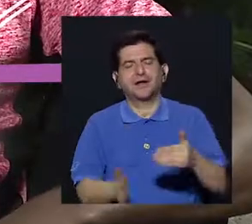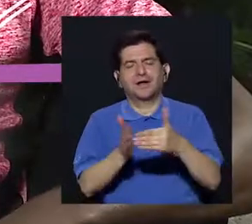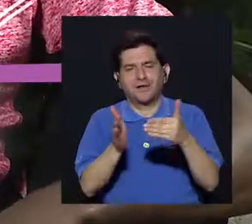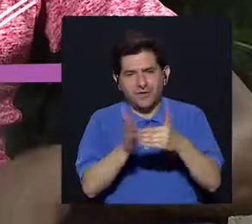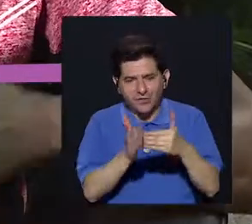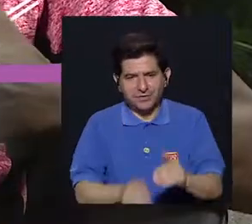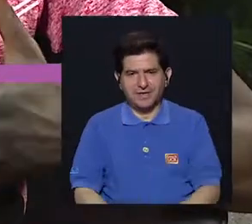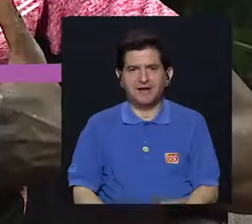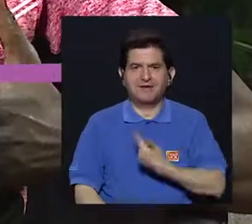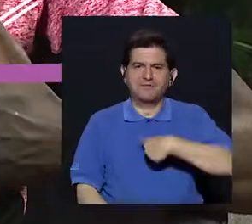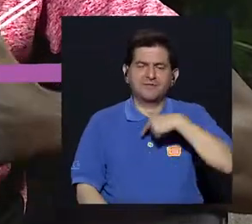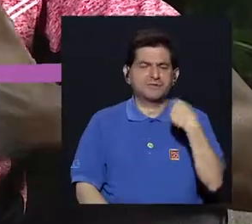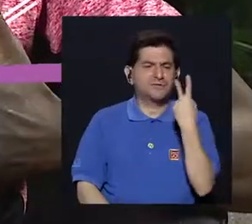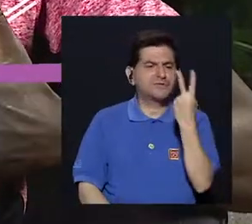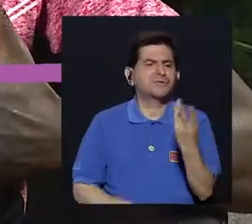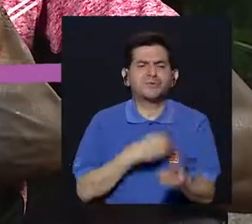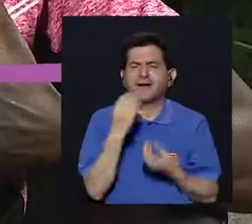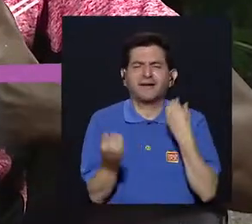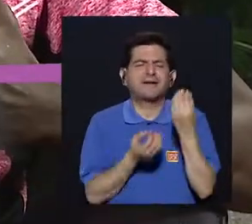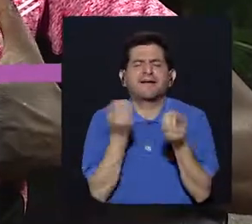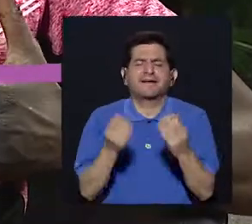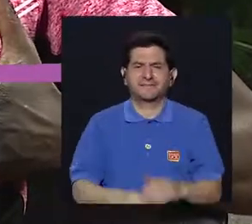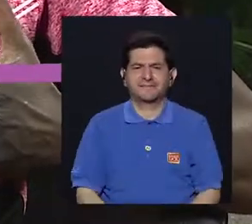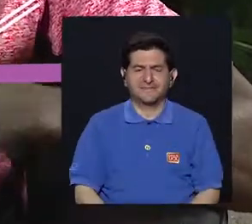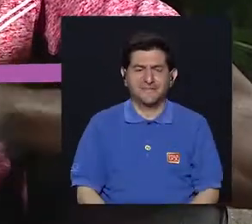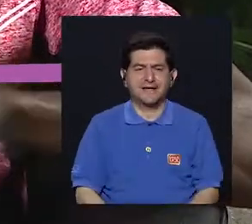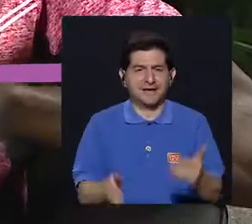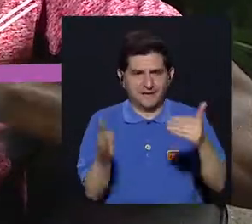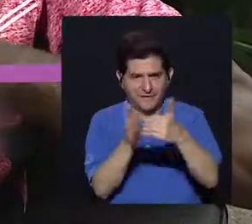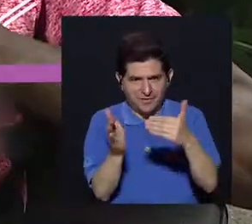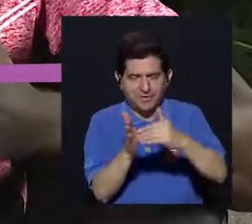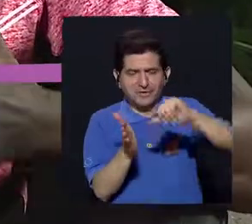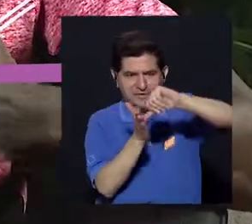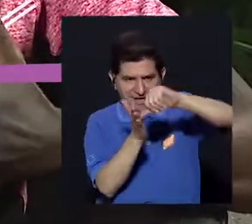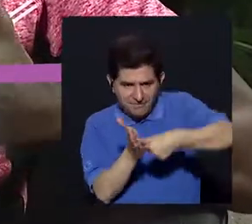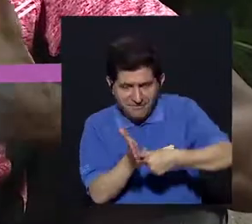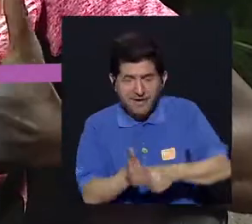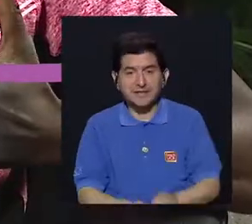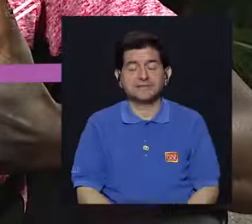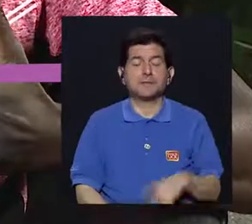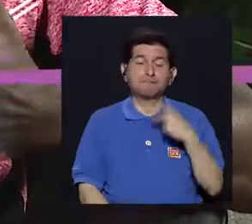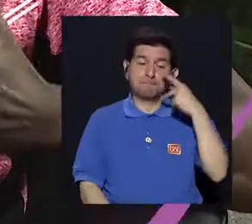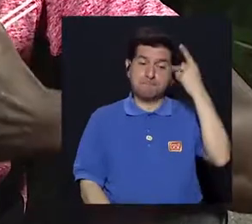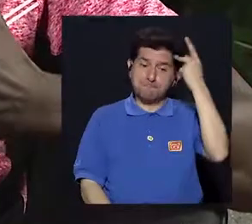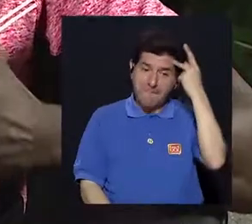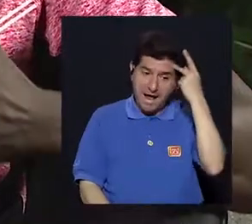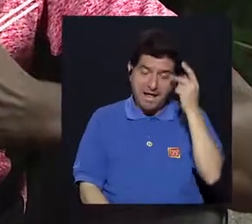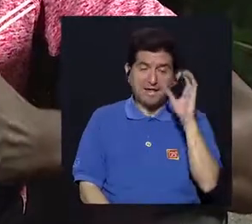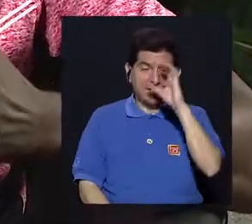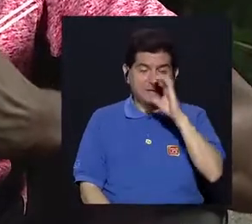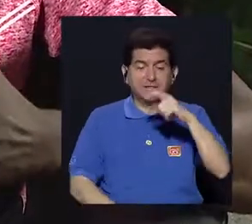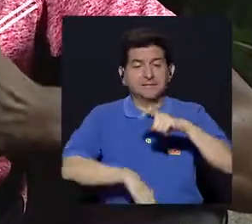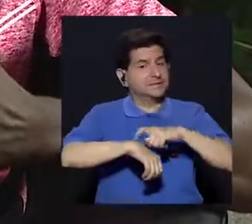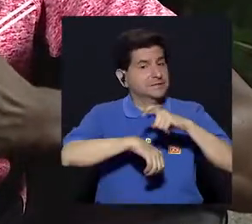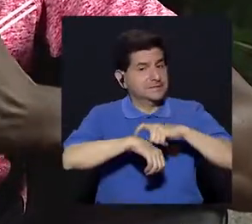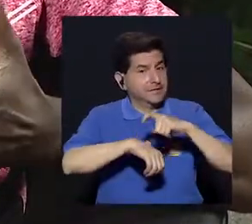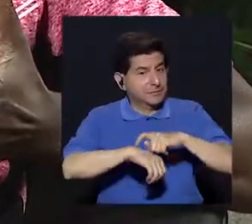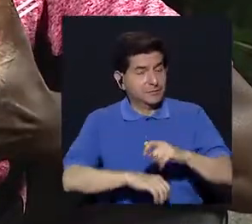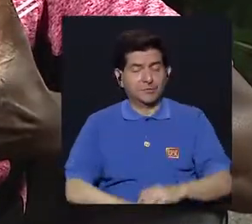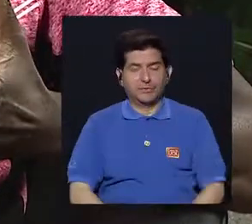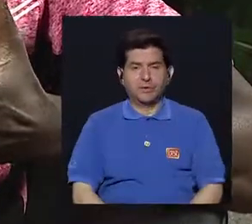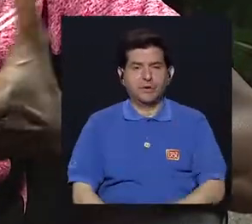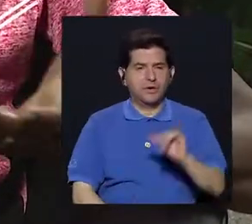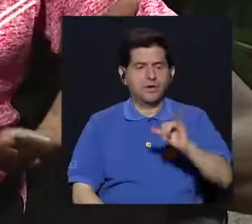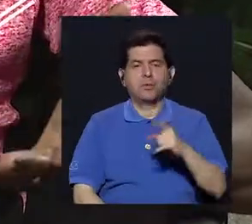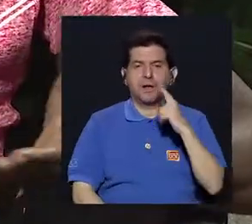tenemos que volver o ver qué hacemos. Entonces, vuelvo a recalcar, es el padre que tiene que buscar ese